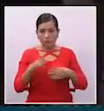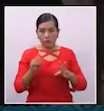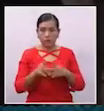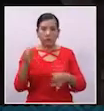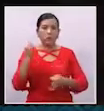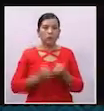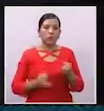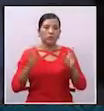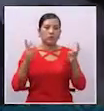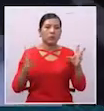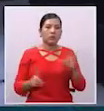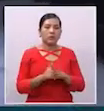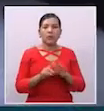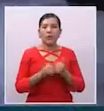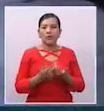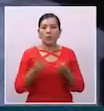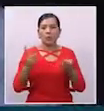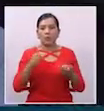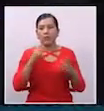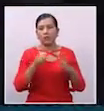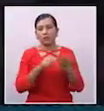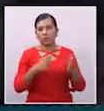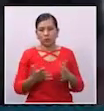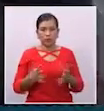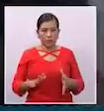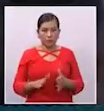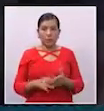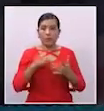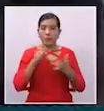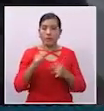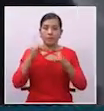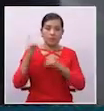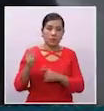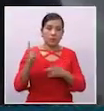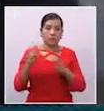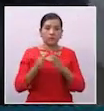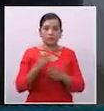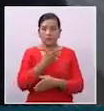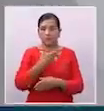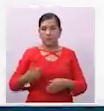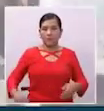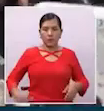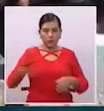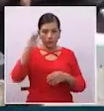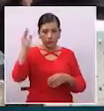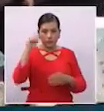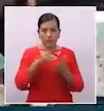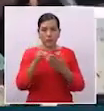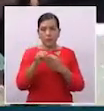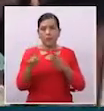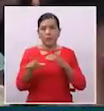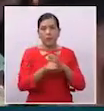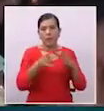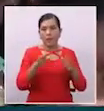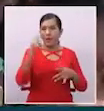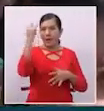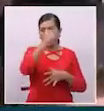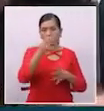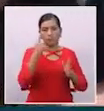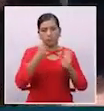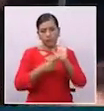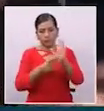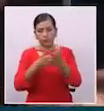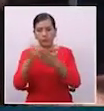casos que conmocionó fue el doble infanticidio. Se ha presentado un proyecto de ley, el presidente Luis Arce, ustedes han visto en la ciudad del Alto, presentada con todos los